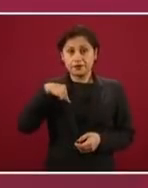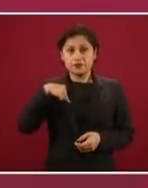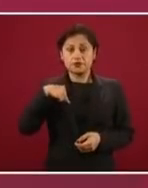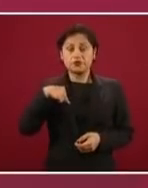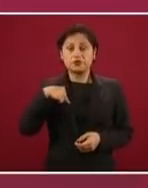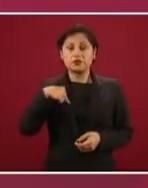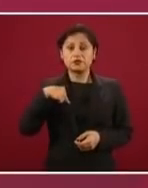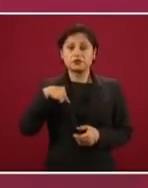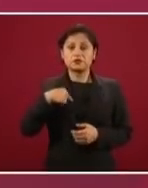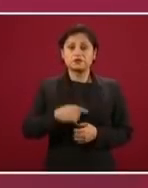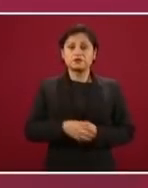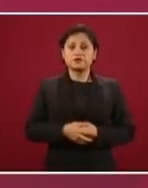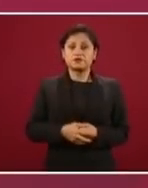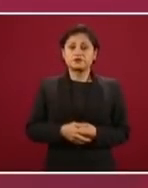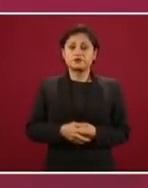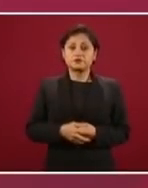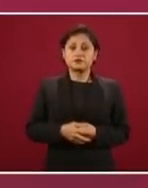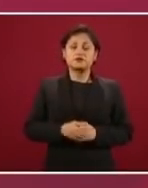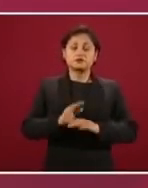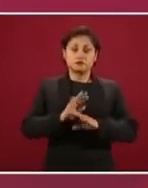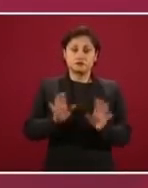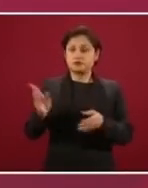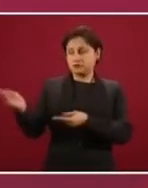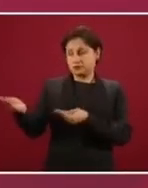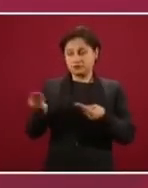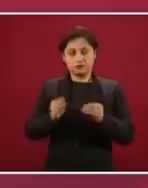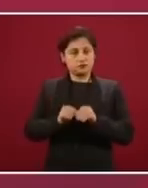y queremos que se aclare